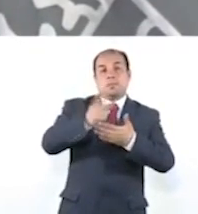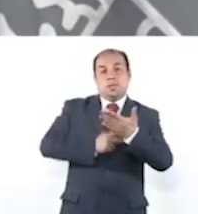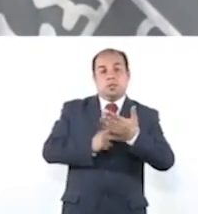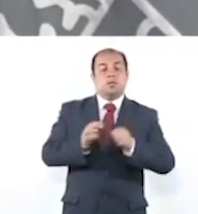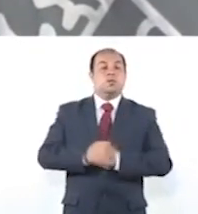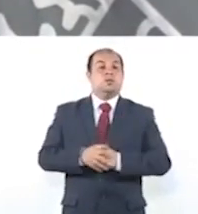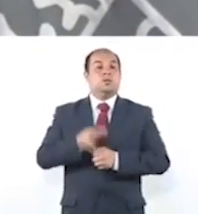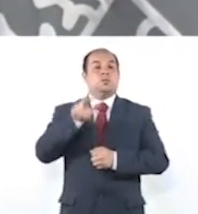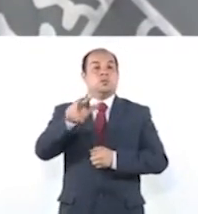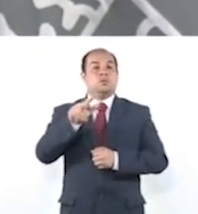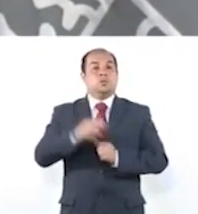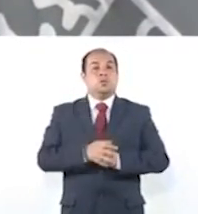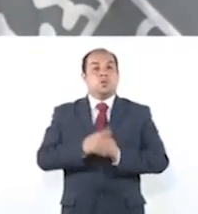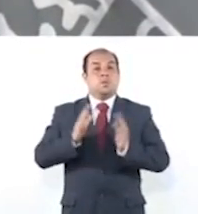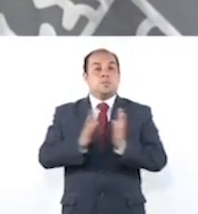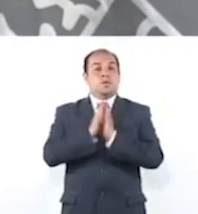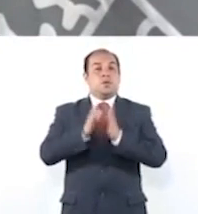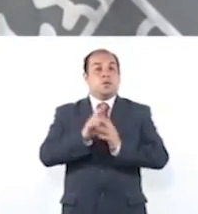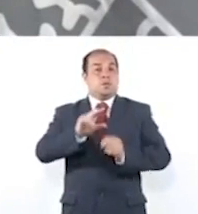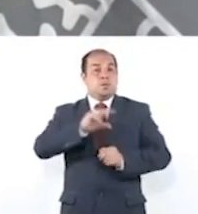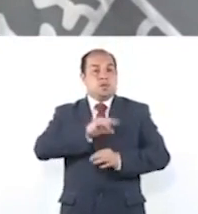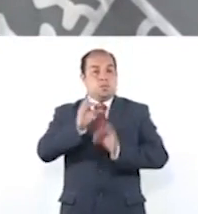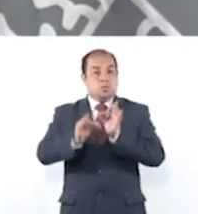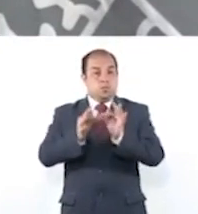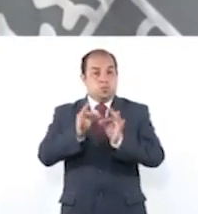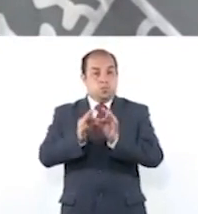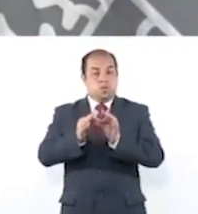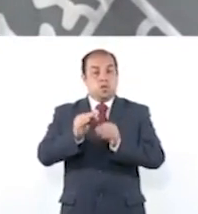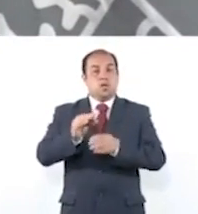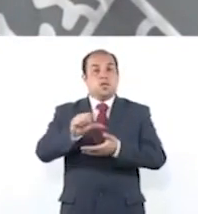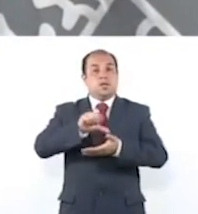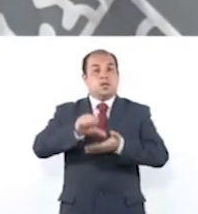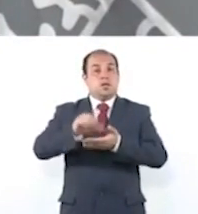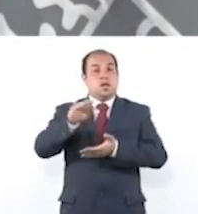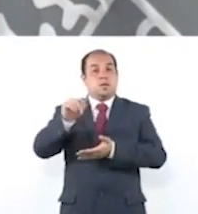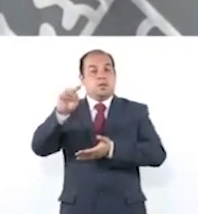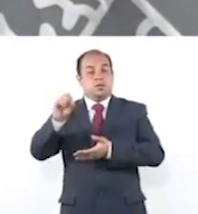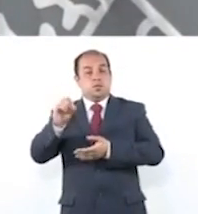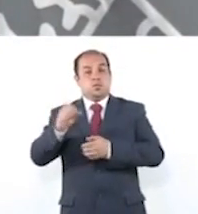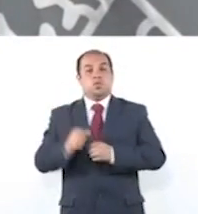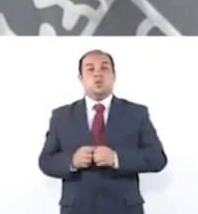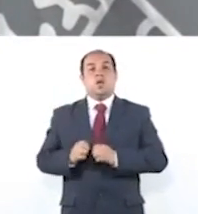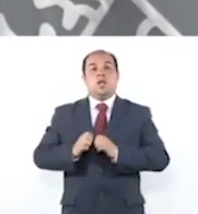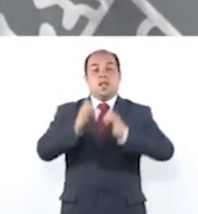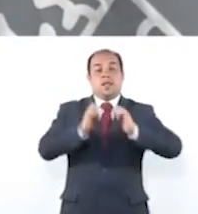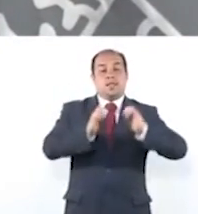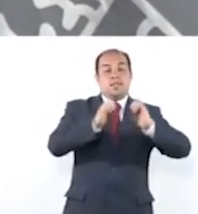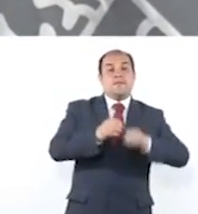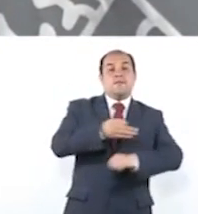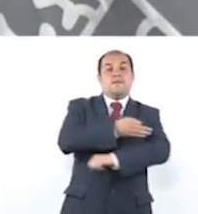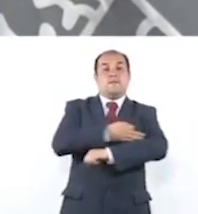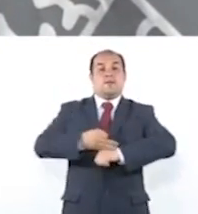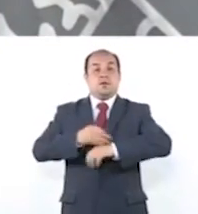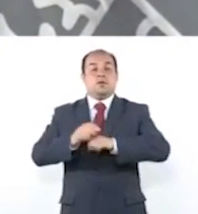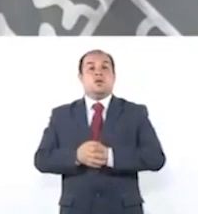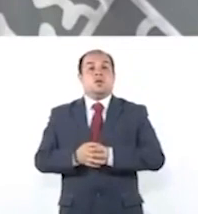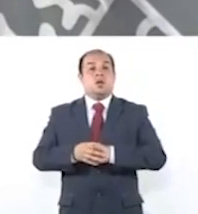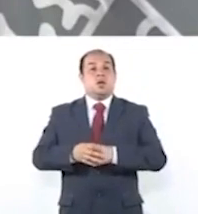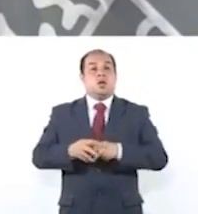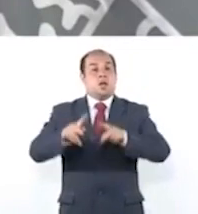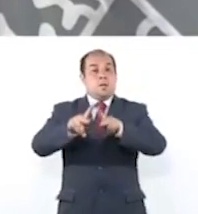18. Intervenciones especiales puntuales en central de abastos, unidades habitacionales, explanadas de las